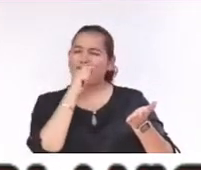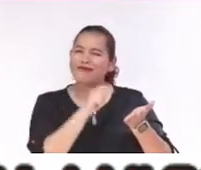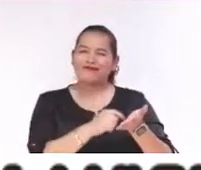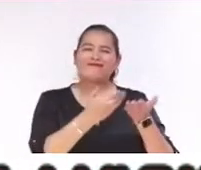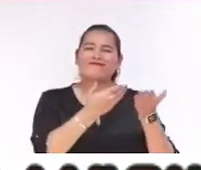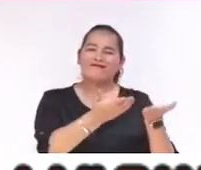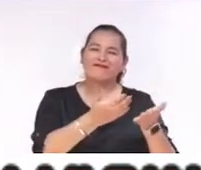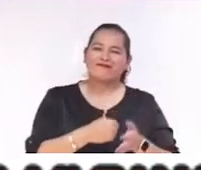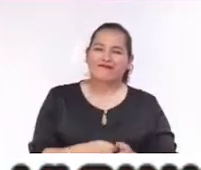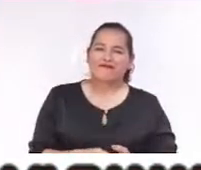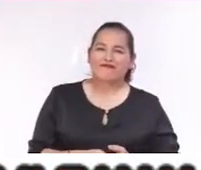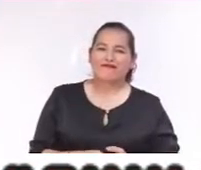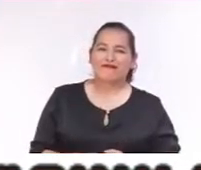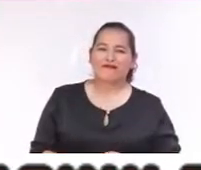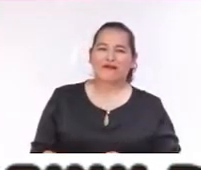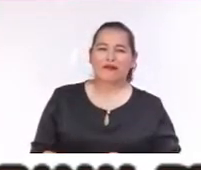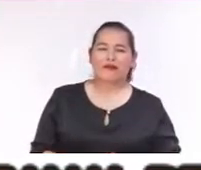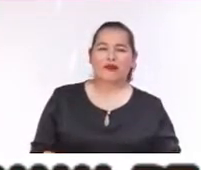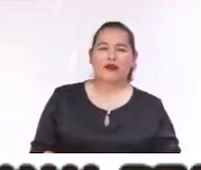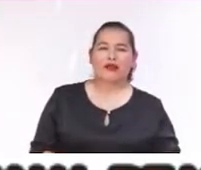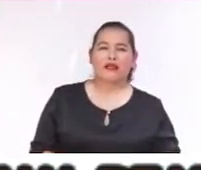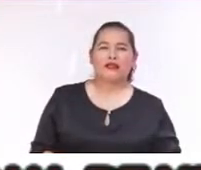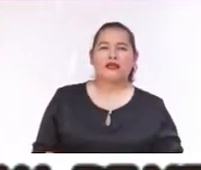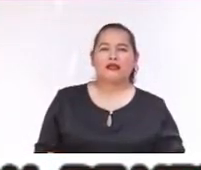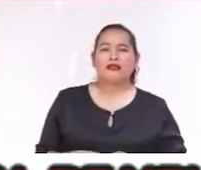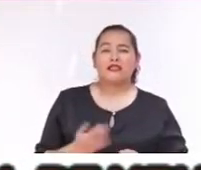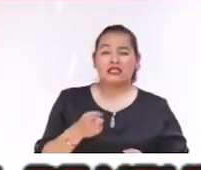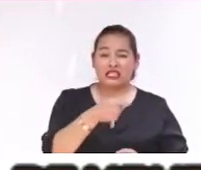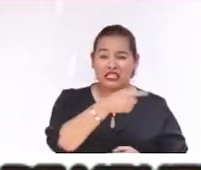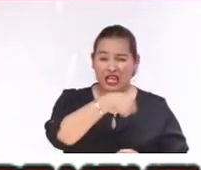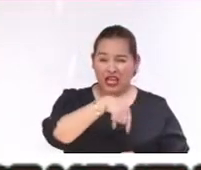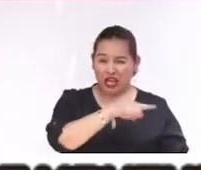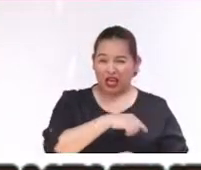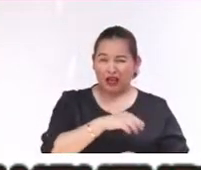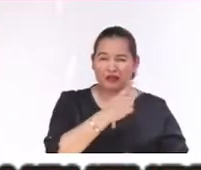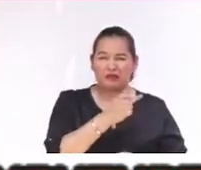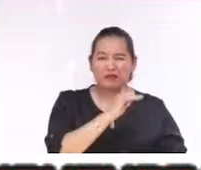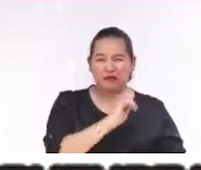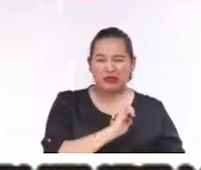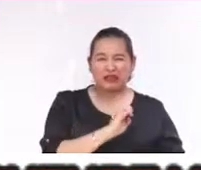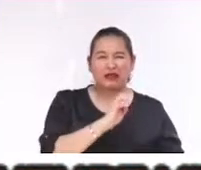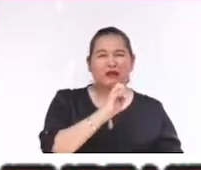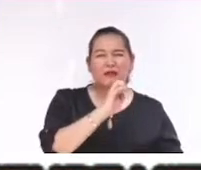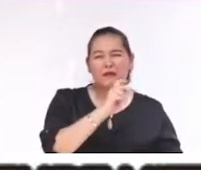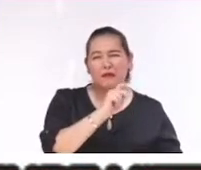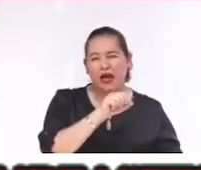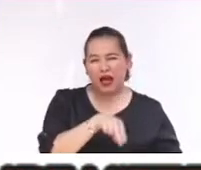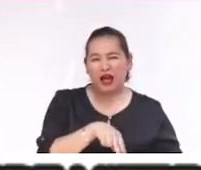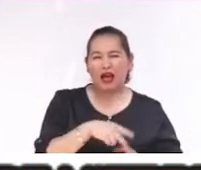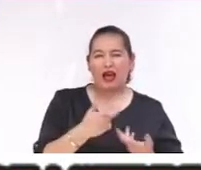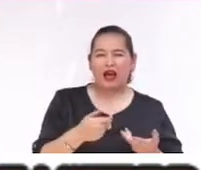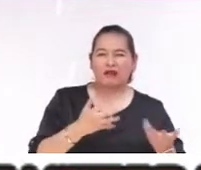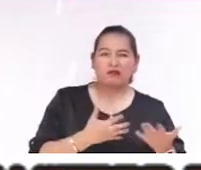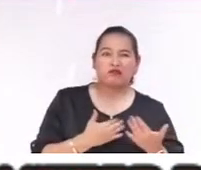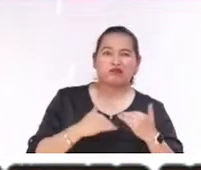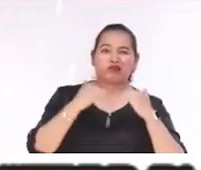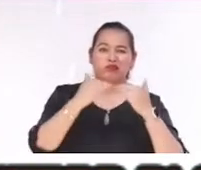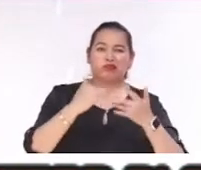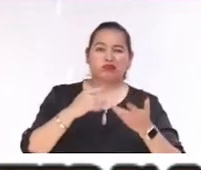Ellos si llegan, ¿ustedes creen que van a defender los programas sociales? Pues si no lo hacen por